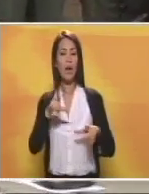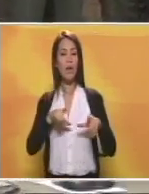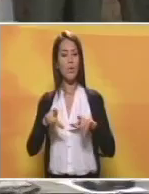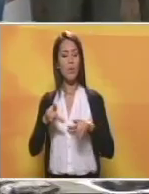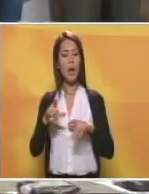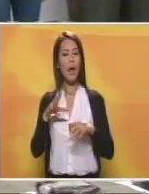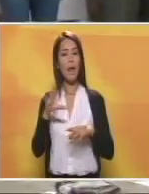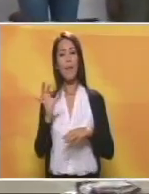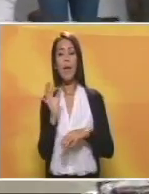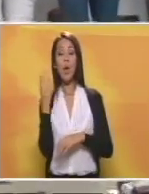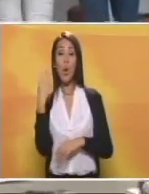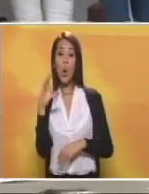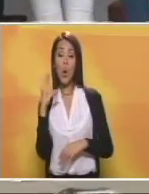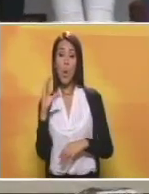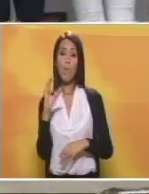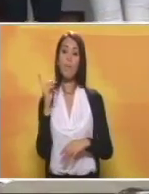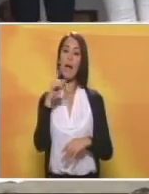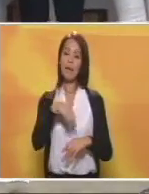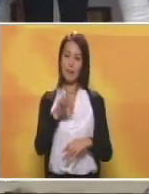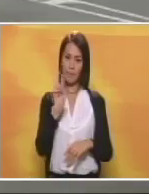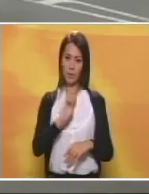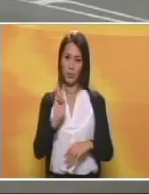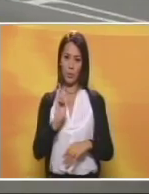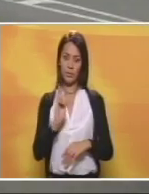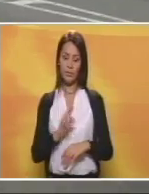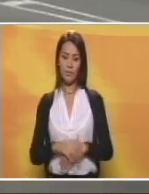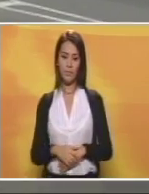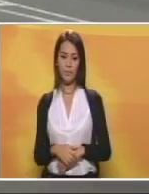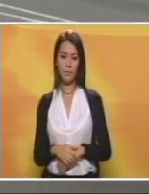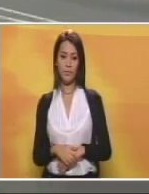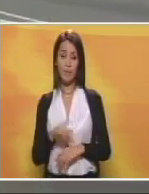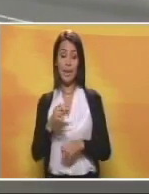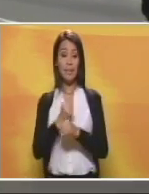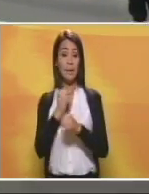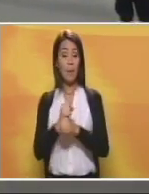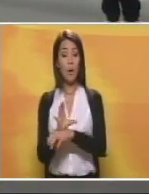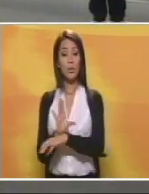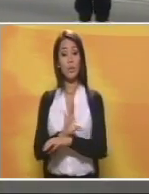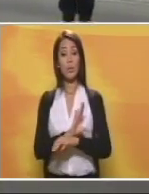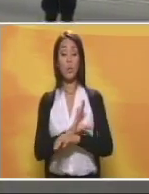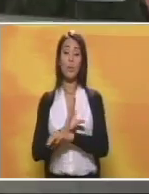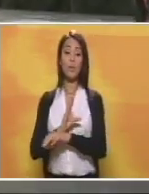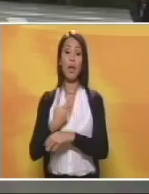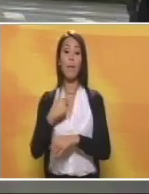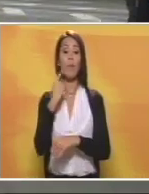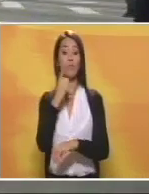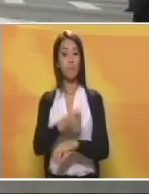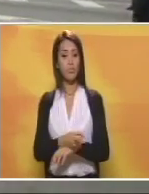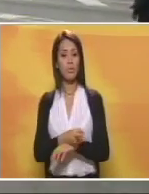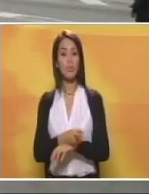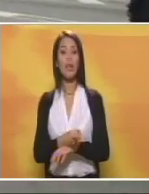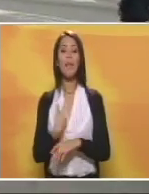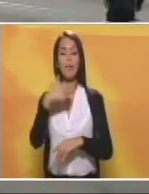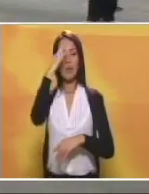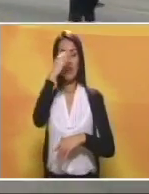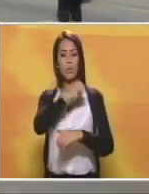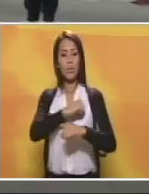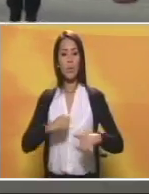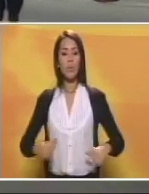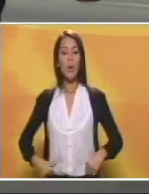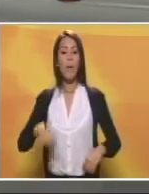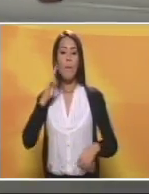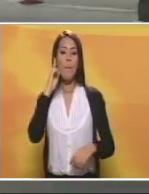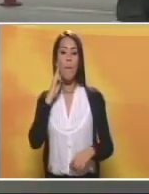vecino país de Colombia hacia Venezuela. En este operativo de seguridad, por órdenes del comandante general de la Guardia Nacional